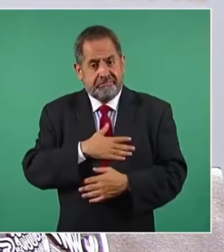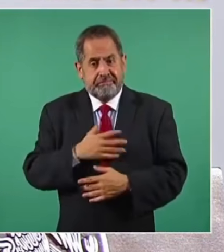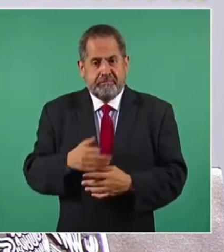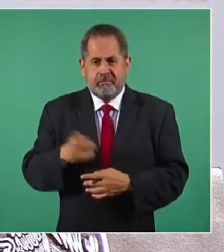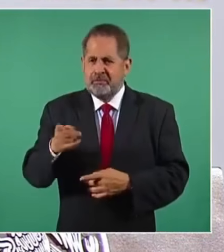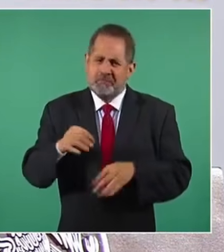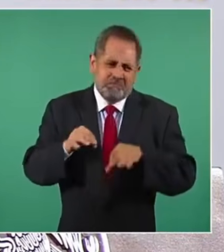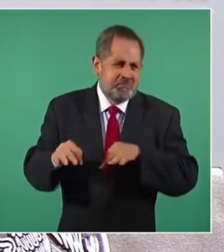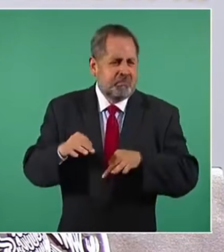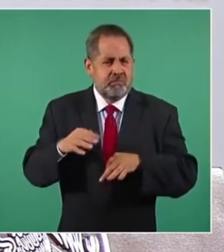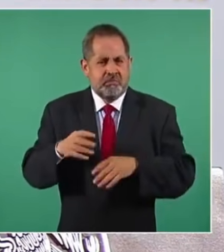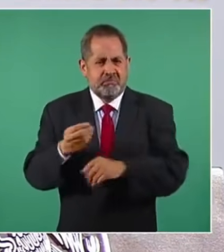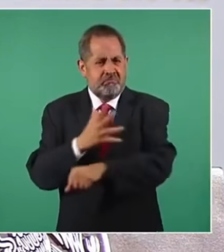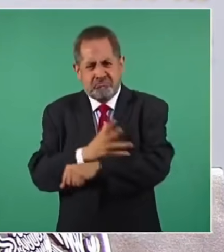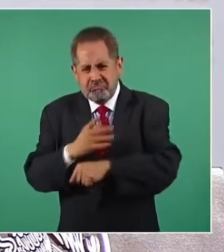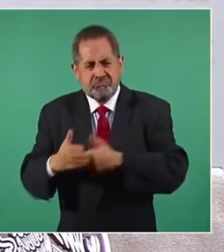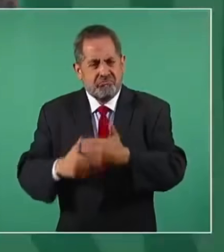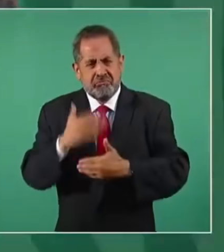muy trabajador, muy honesto.